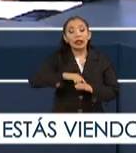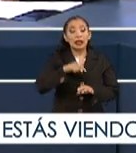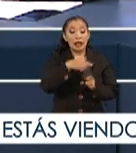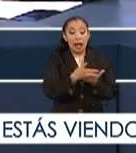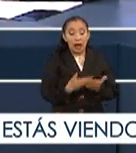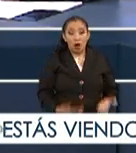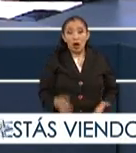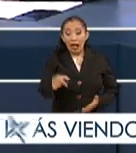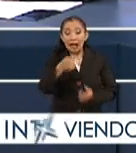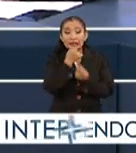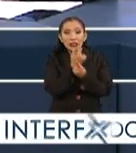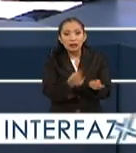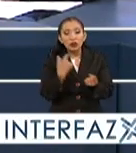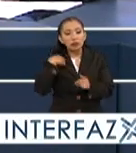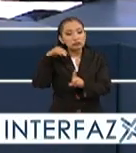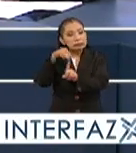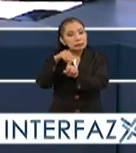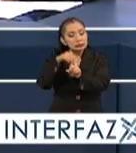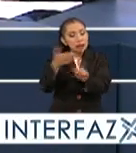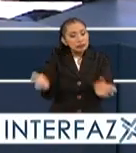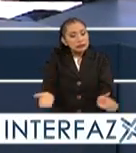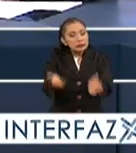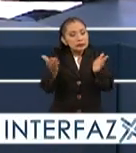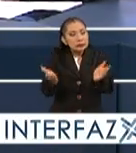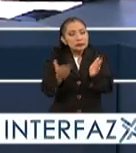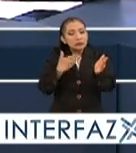pasado, bueno, ahora es despertar esa